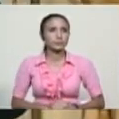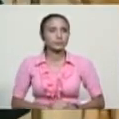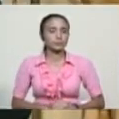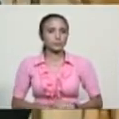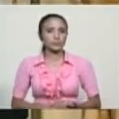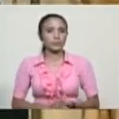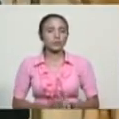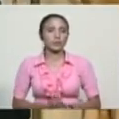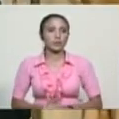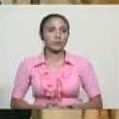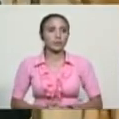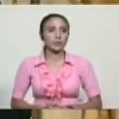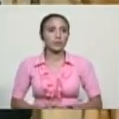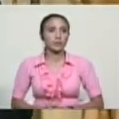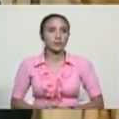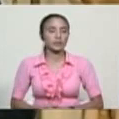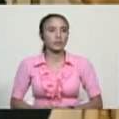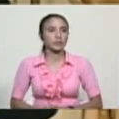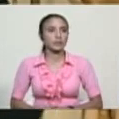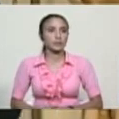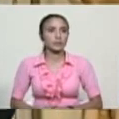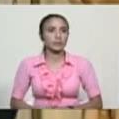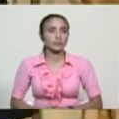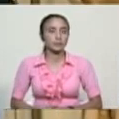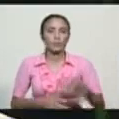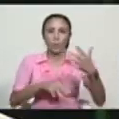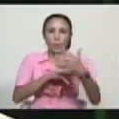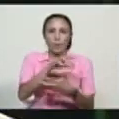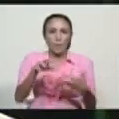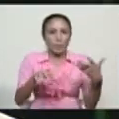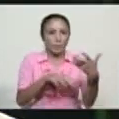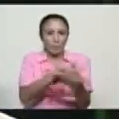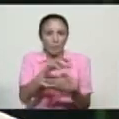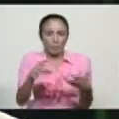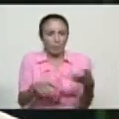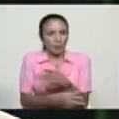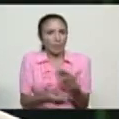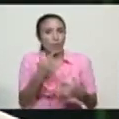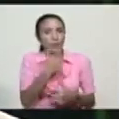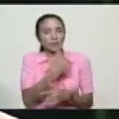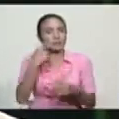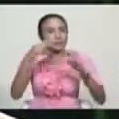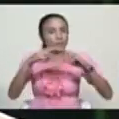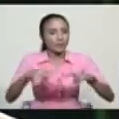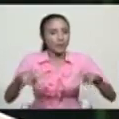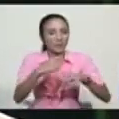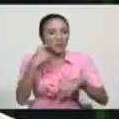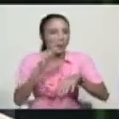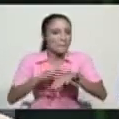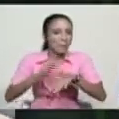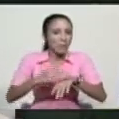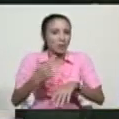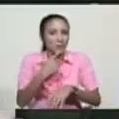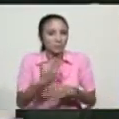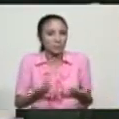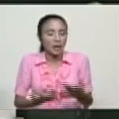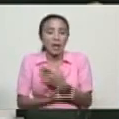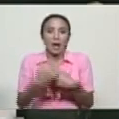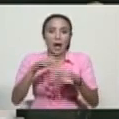Crisis humanitaria. Y cuando uno junta los componentes de esa ecuación, tiene un solo